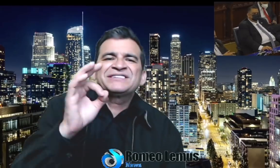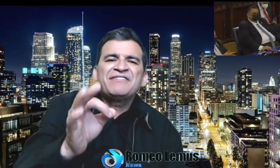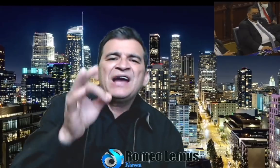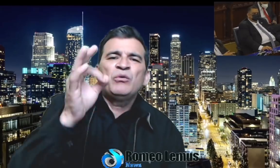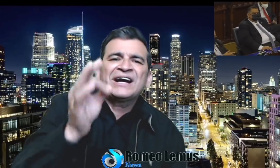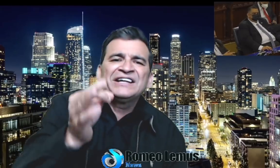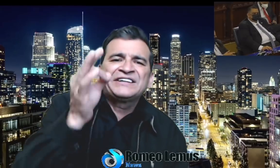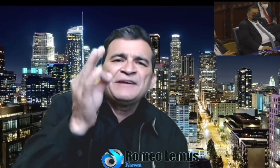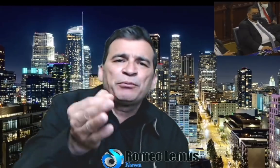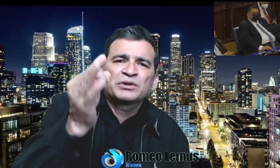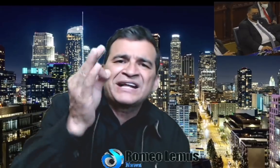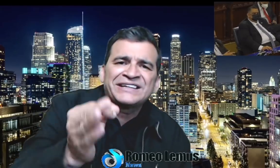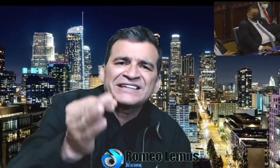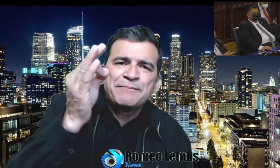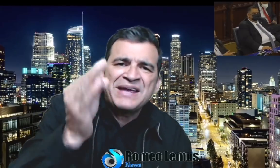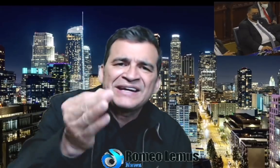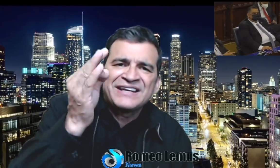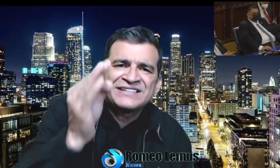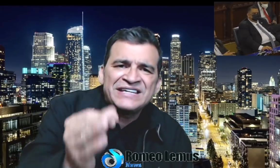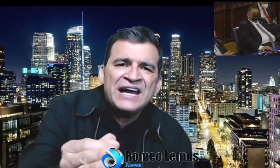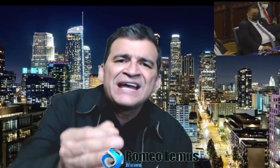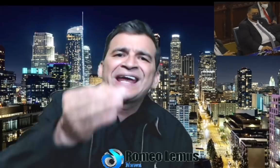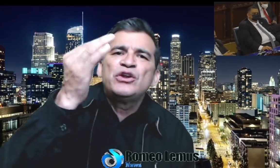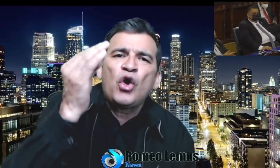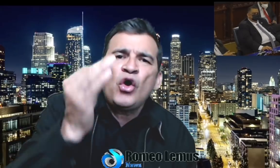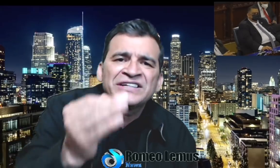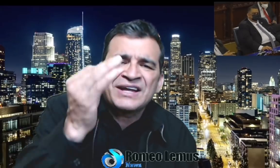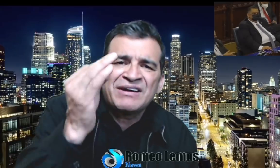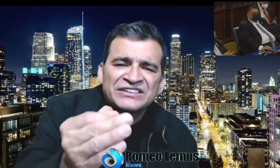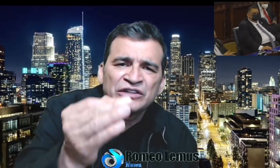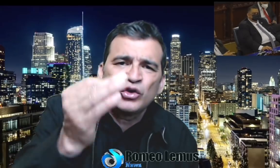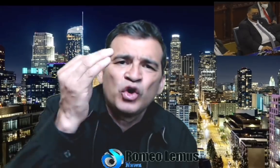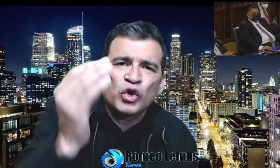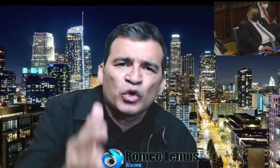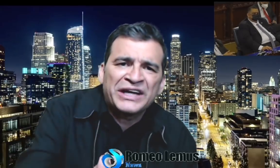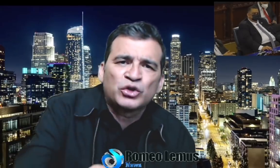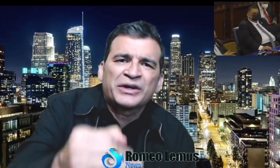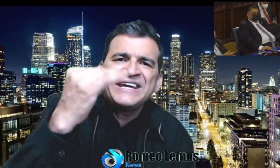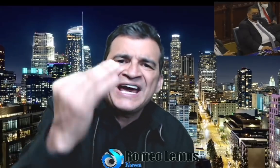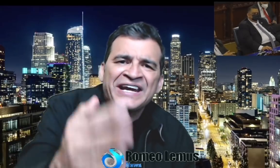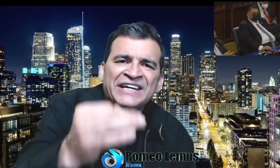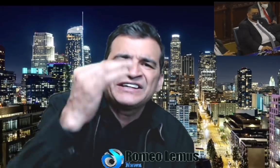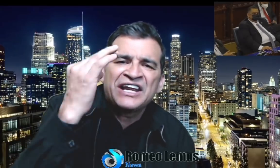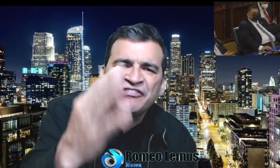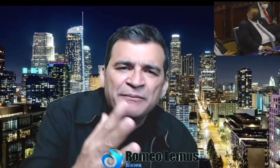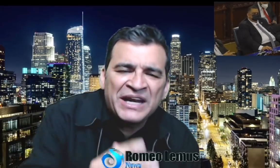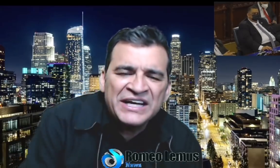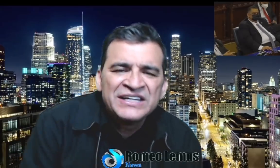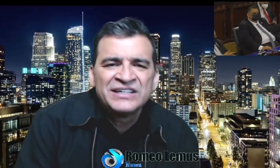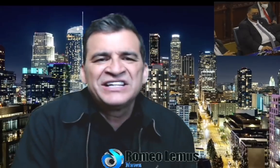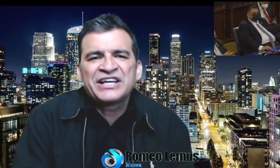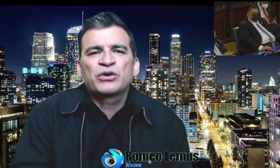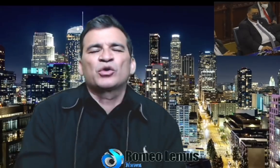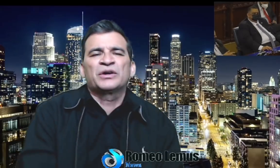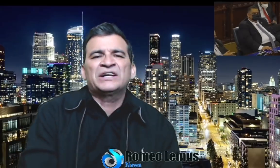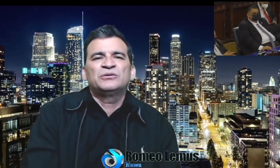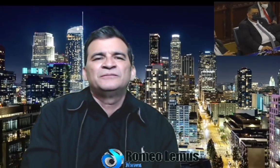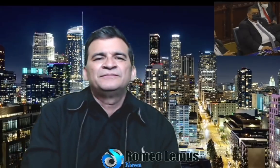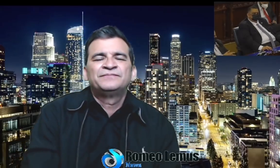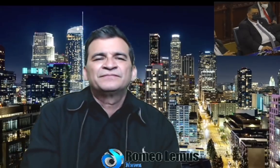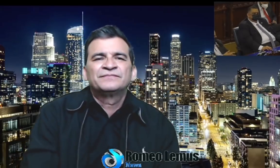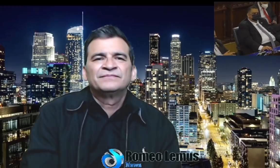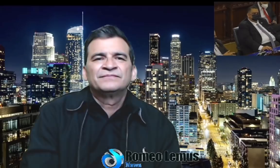pues había una cantidad importante también que decía que no estaban haciendo lo correcto que ni arenas ni el fmln hicieron lo